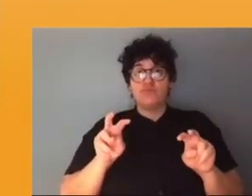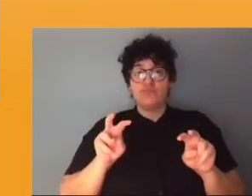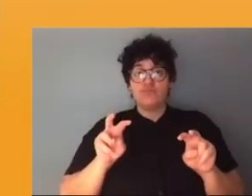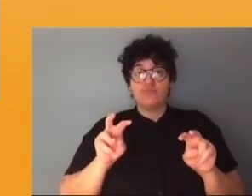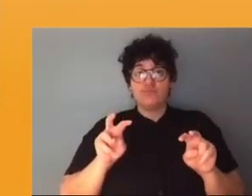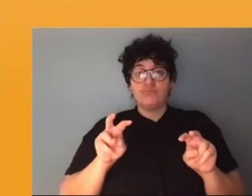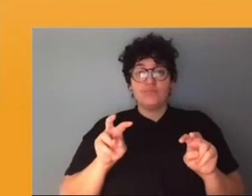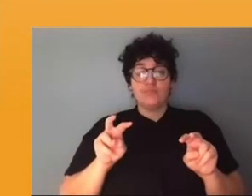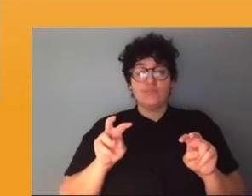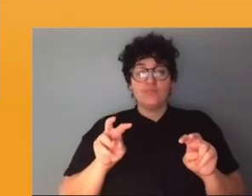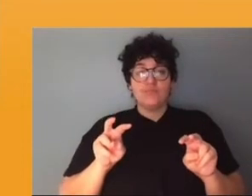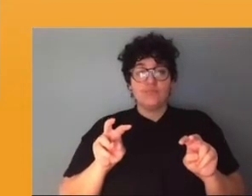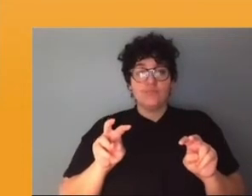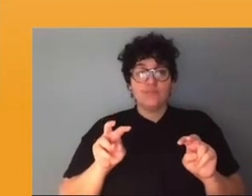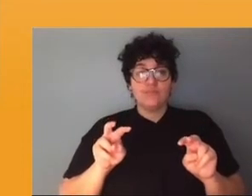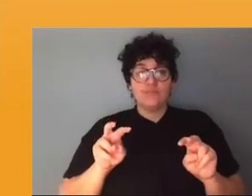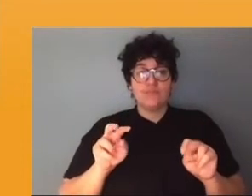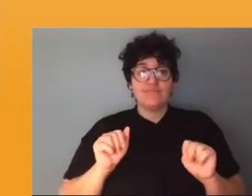como digo,